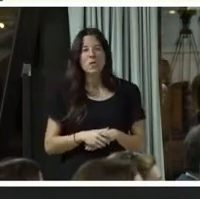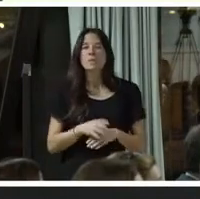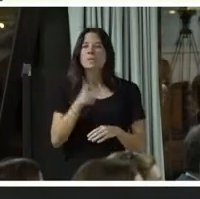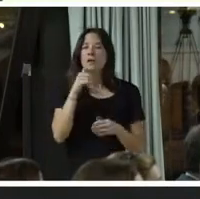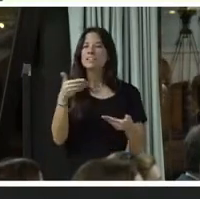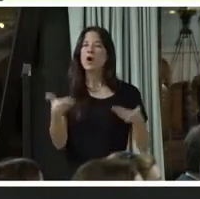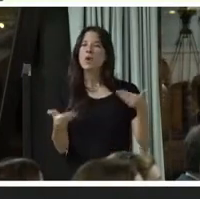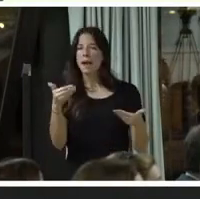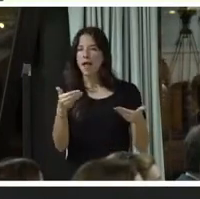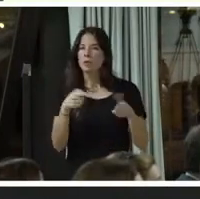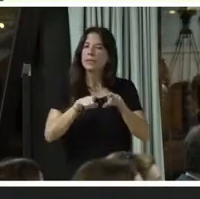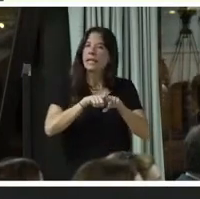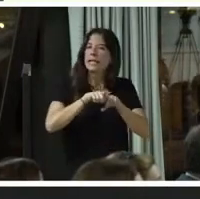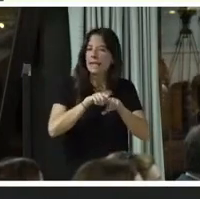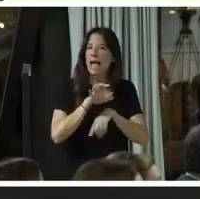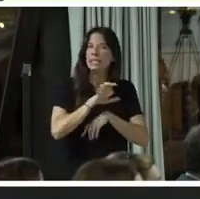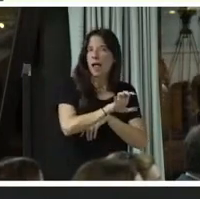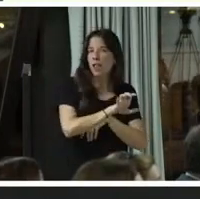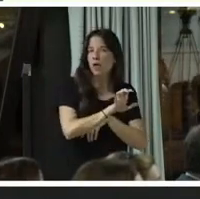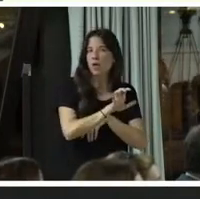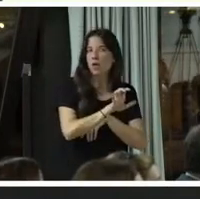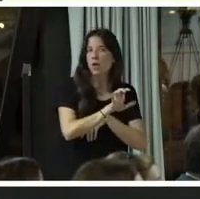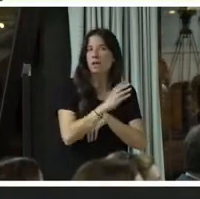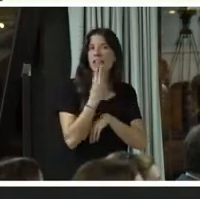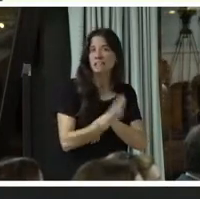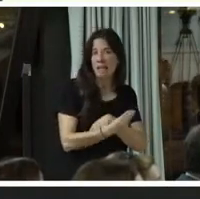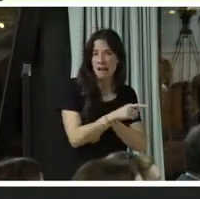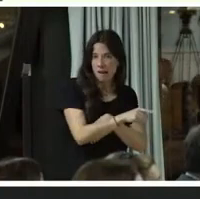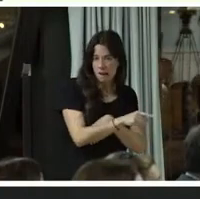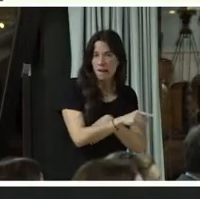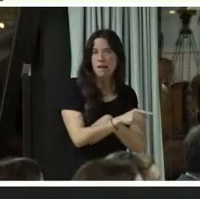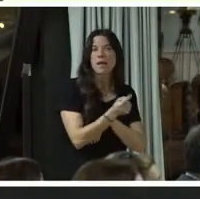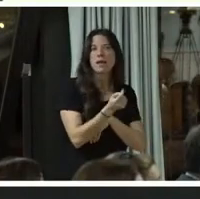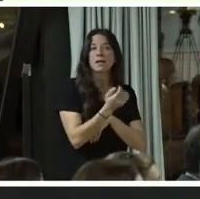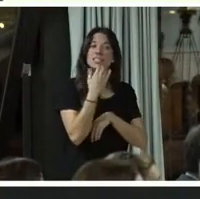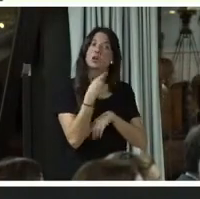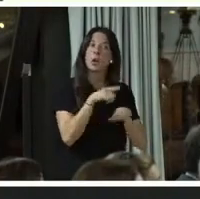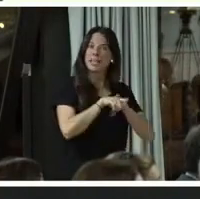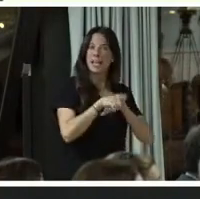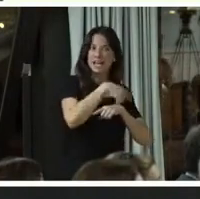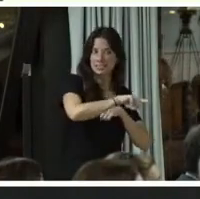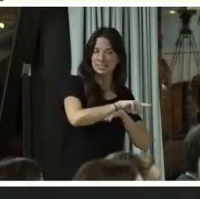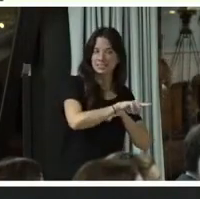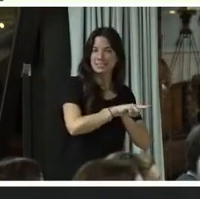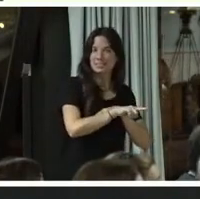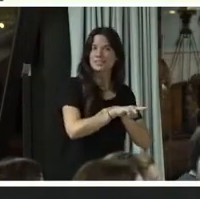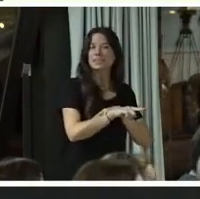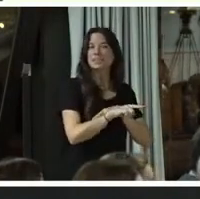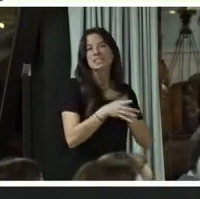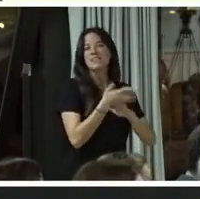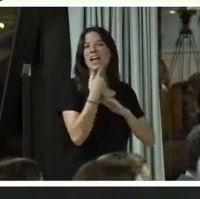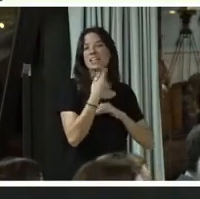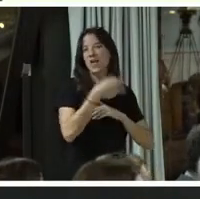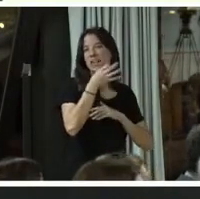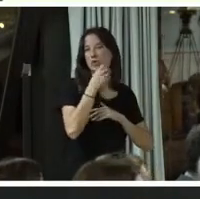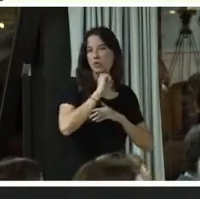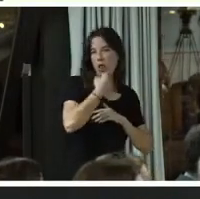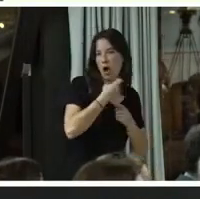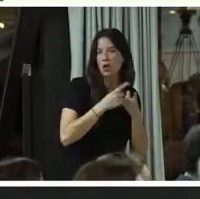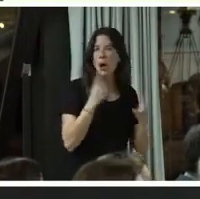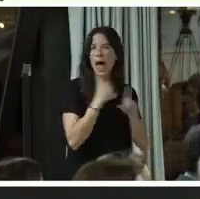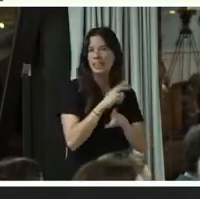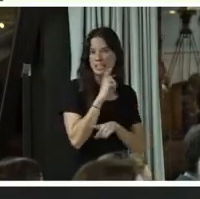equiparación entre la crítica al estado eh Israel si te criticas al Estado de Israel eso es discurso de odio y